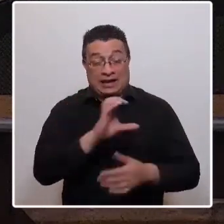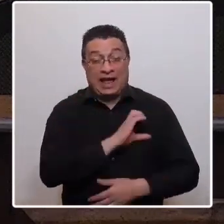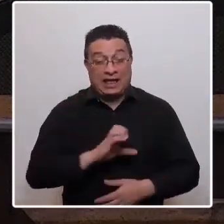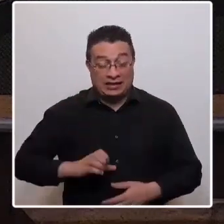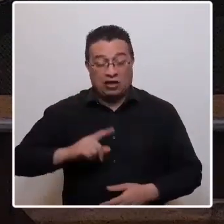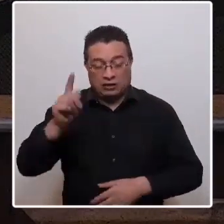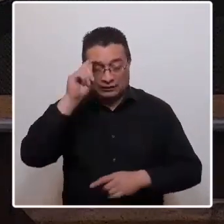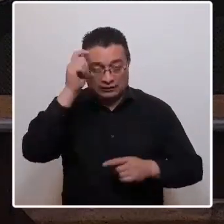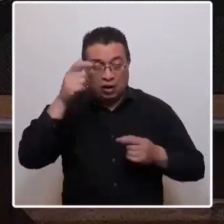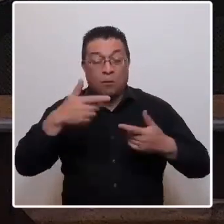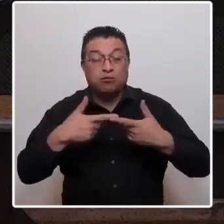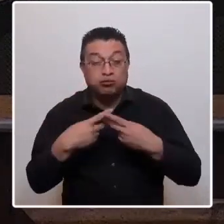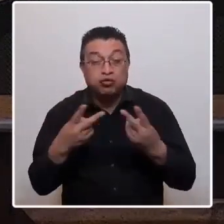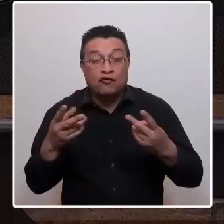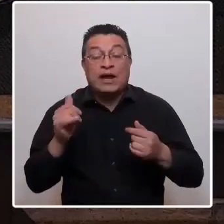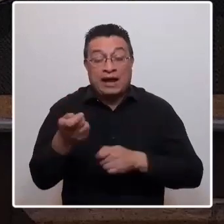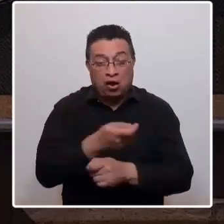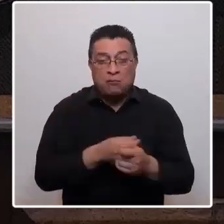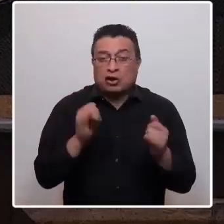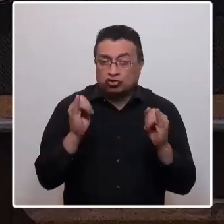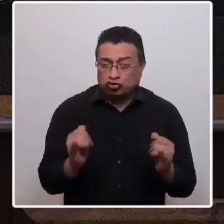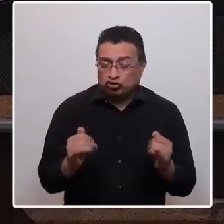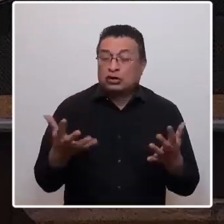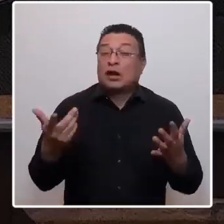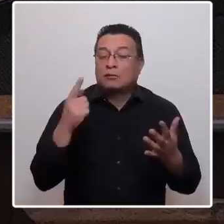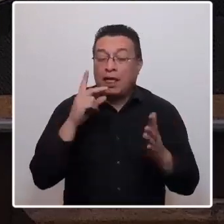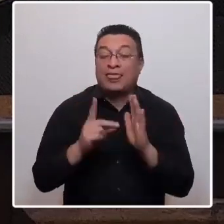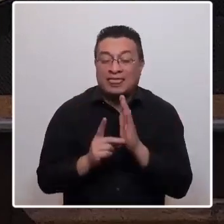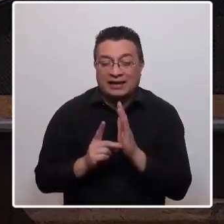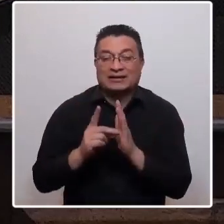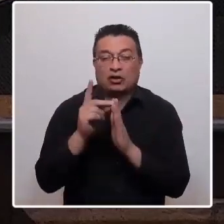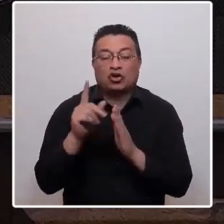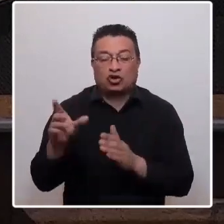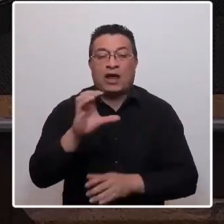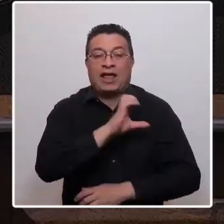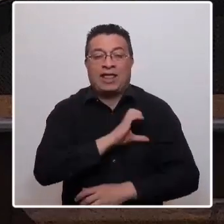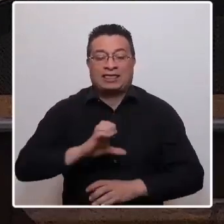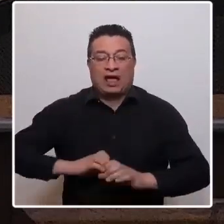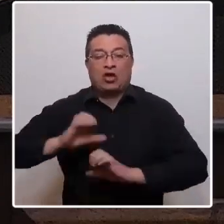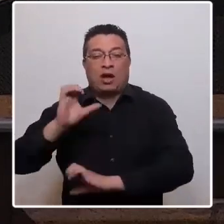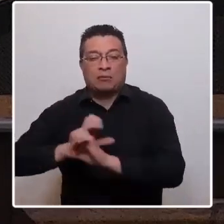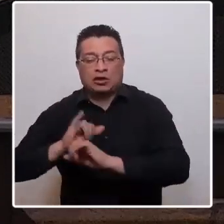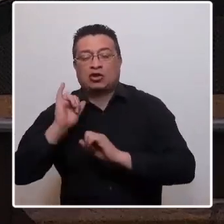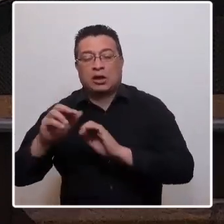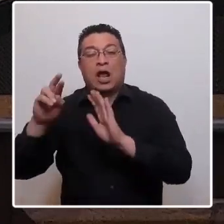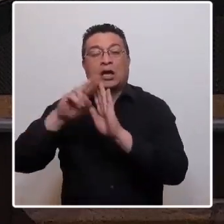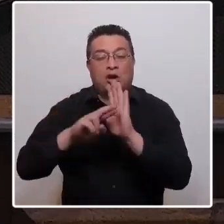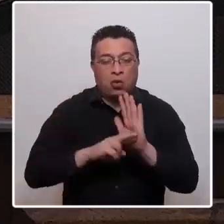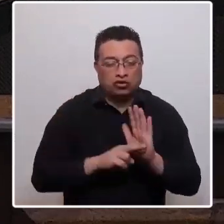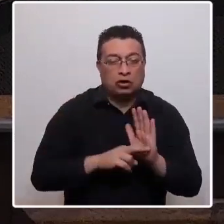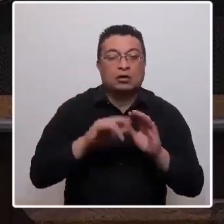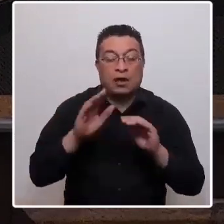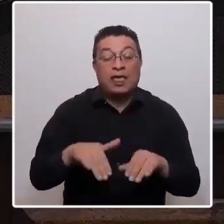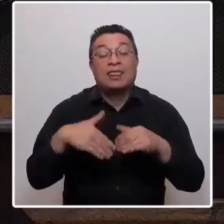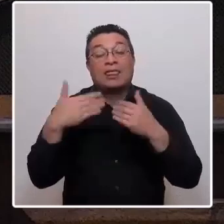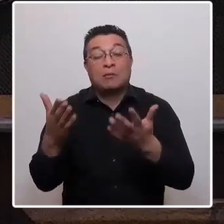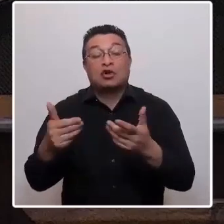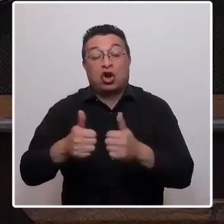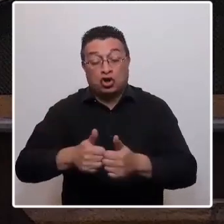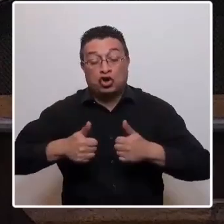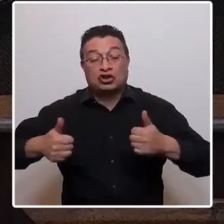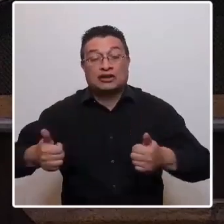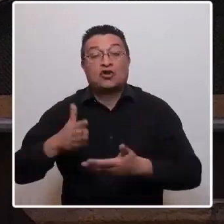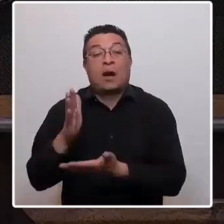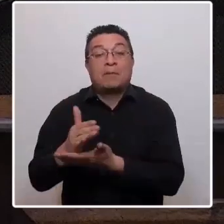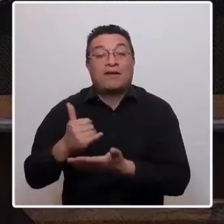pública económica y se señala con el desarrollo del Estado empresario y toda su regulación. Luego se da paso a un Consejo de